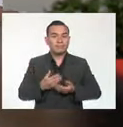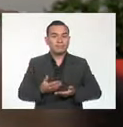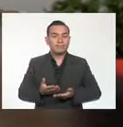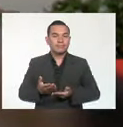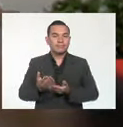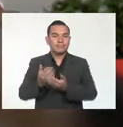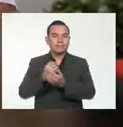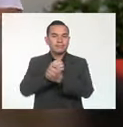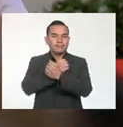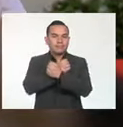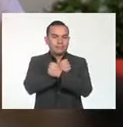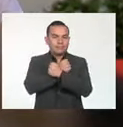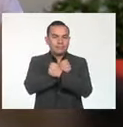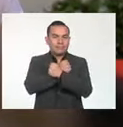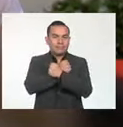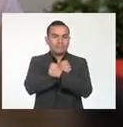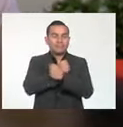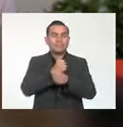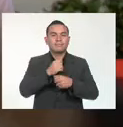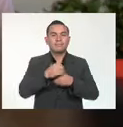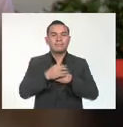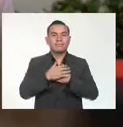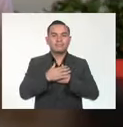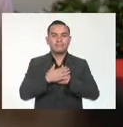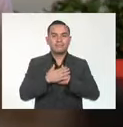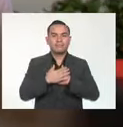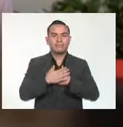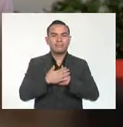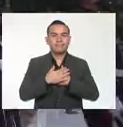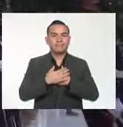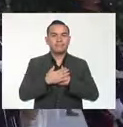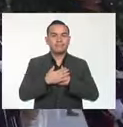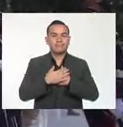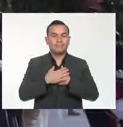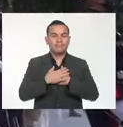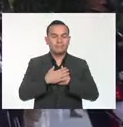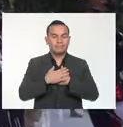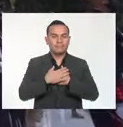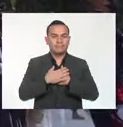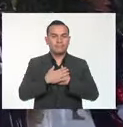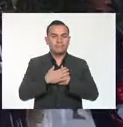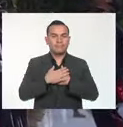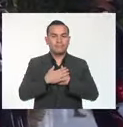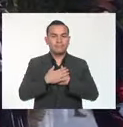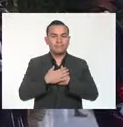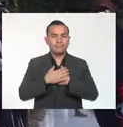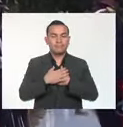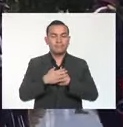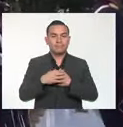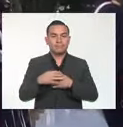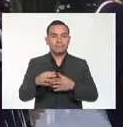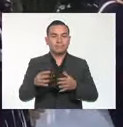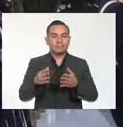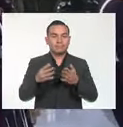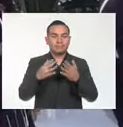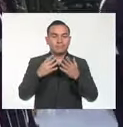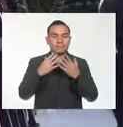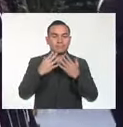hemos nacido y amado. En tu seno hemos nacido y amado. Eres el aire